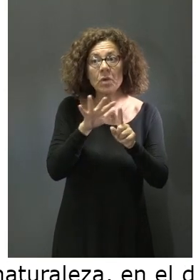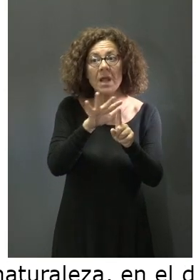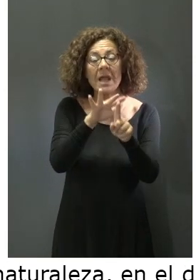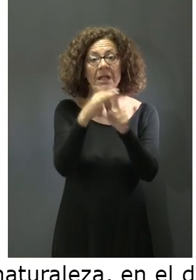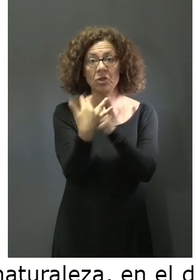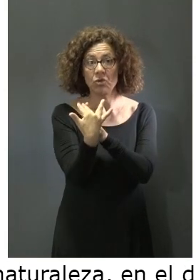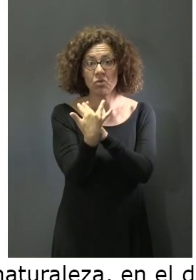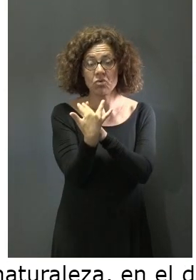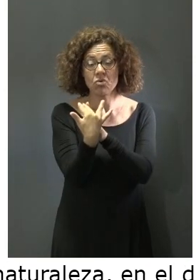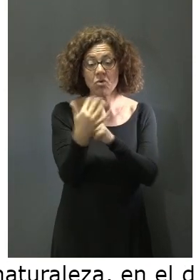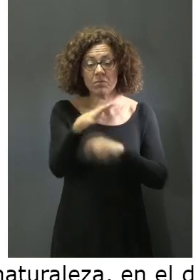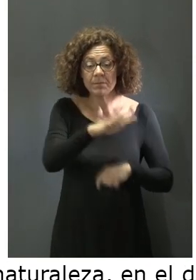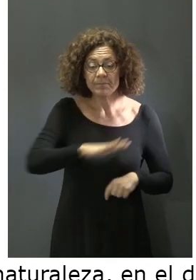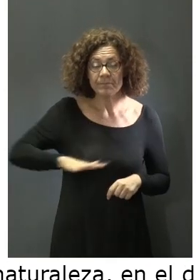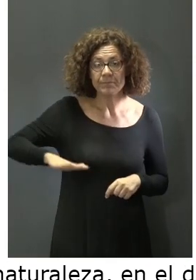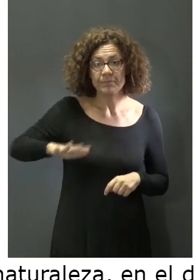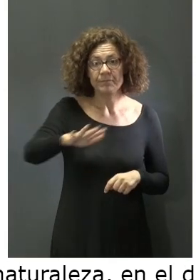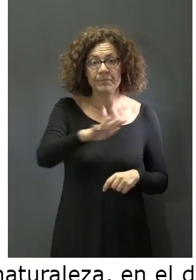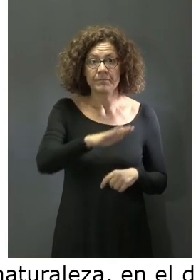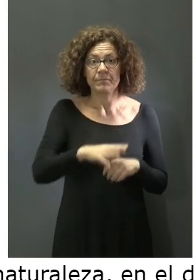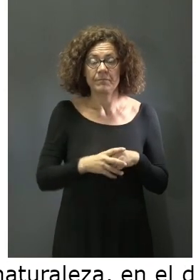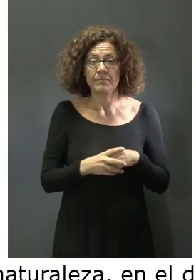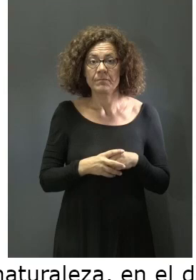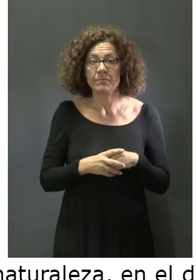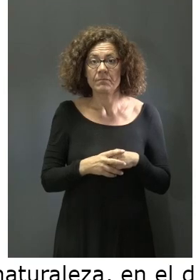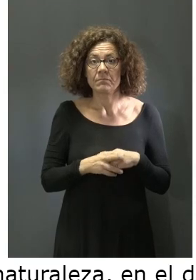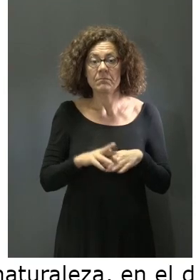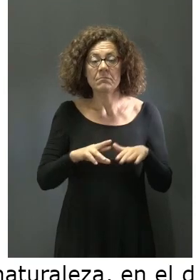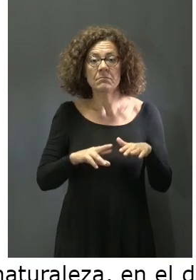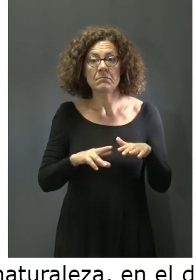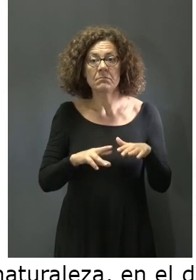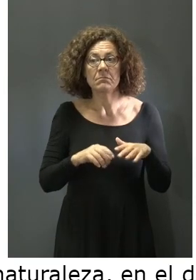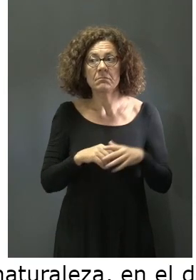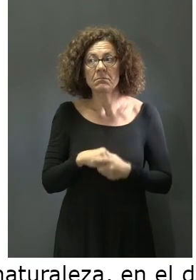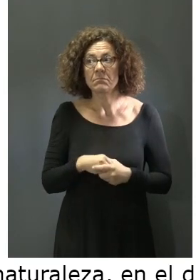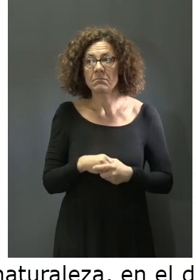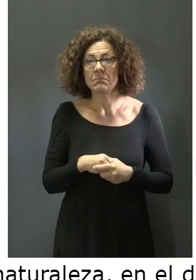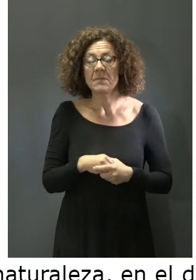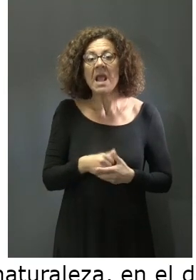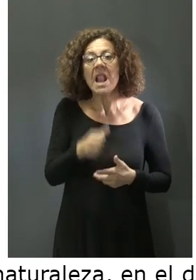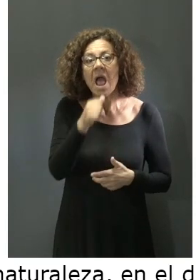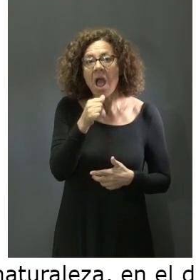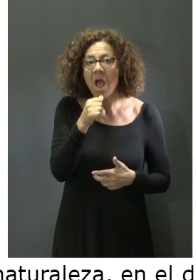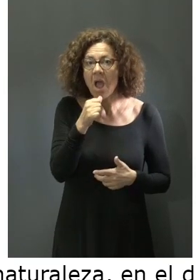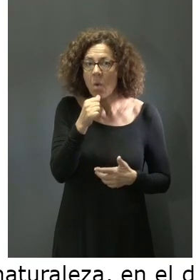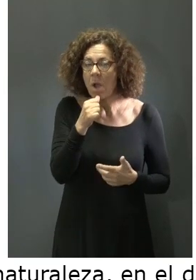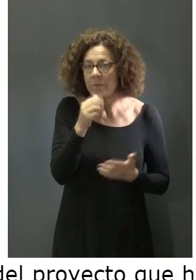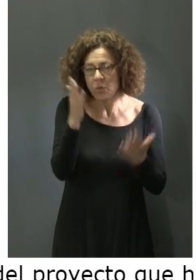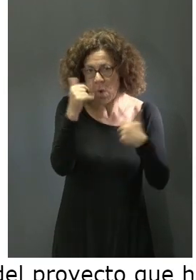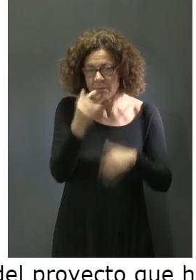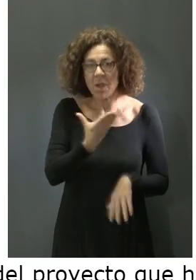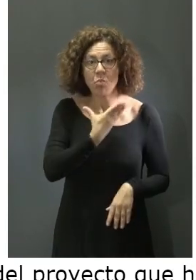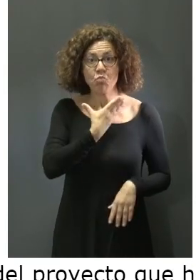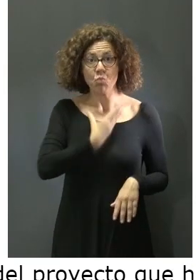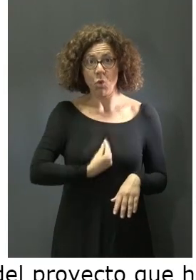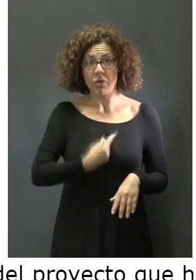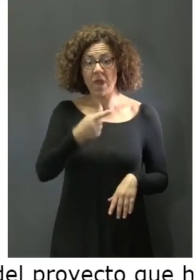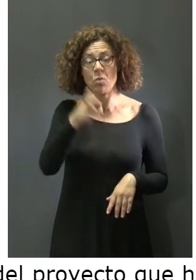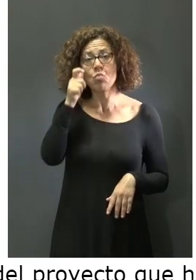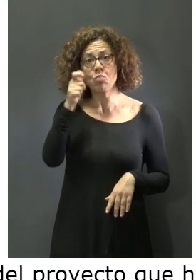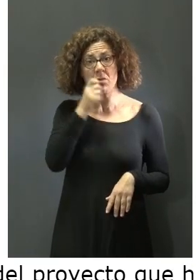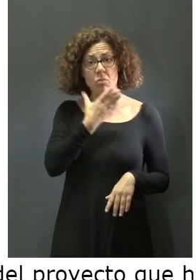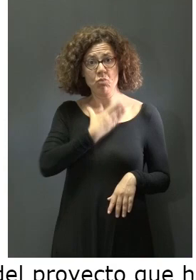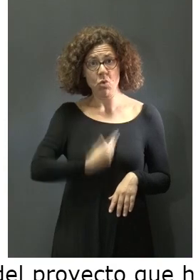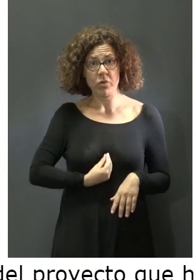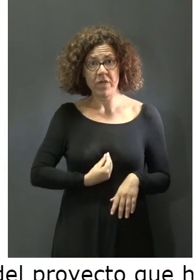entorno donde hay pocos recursos. Bueno, el agua es un problema. Es en Murcia, en un pueblo de